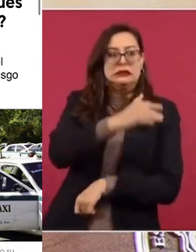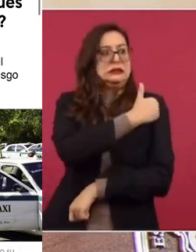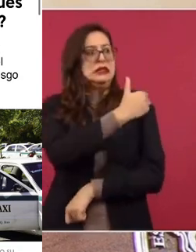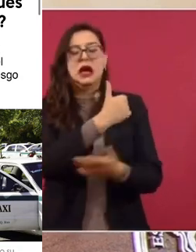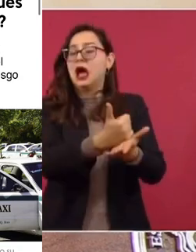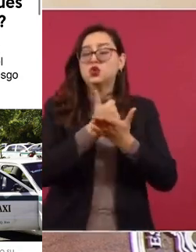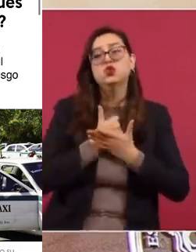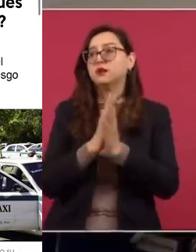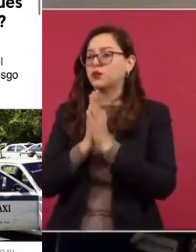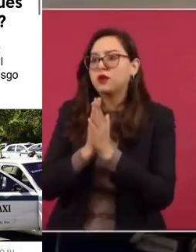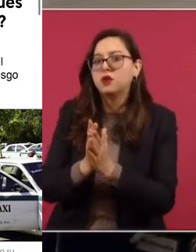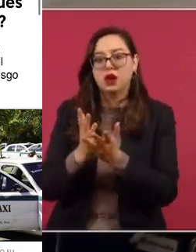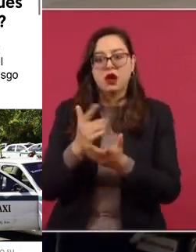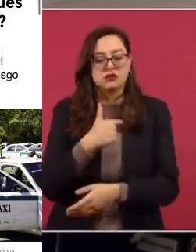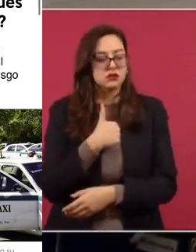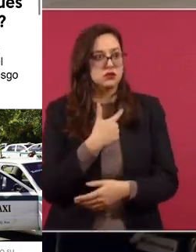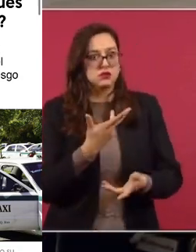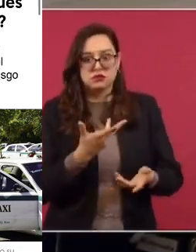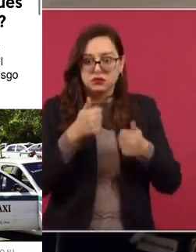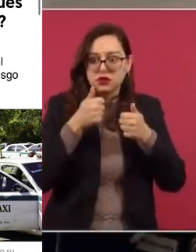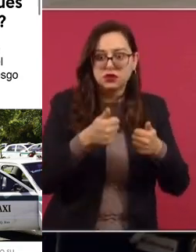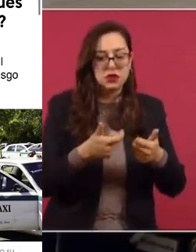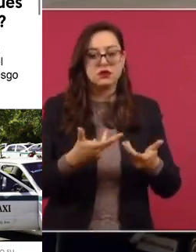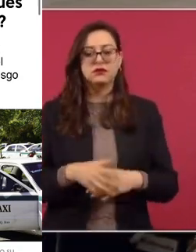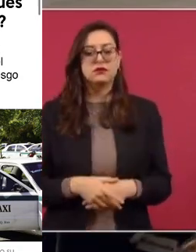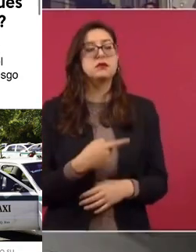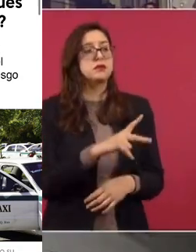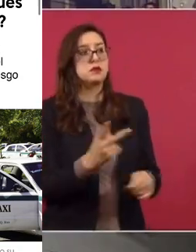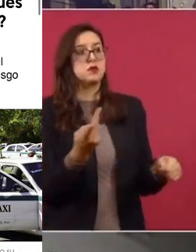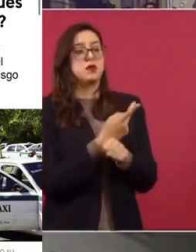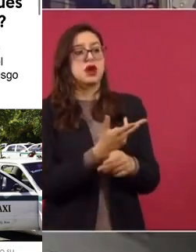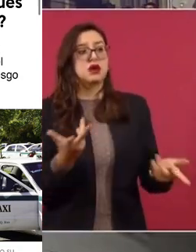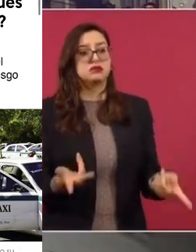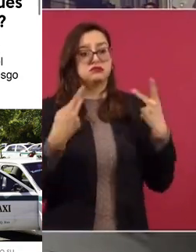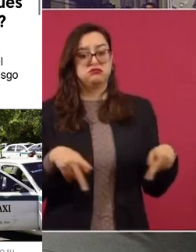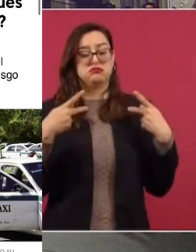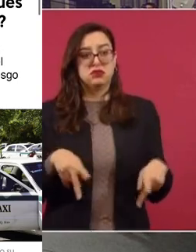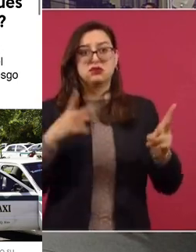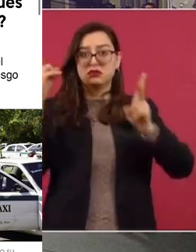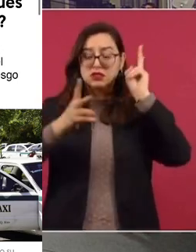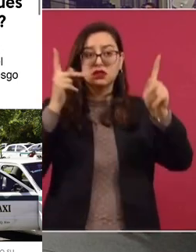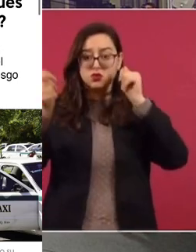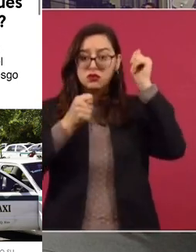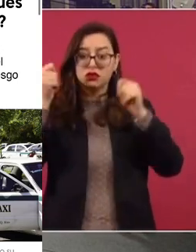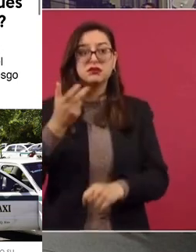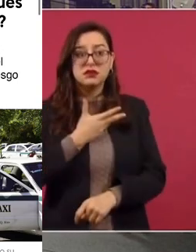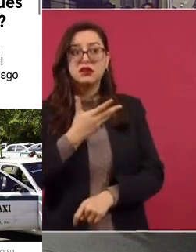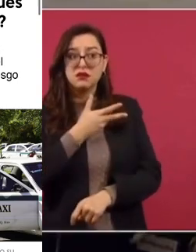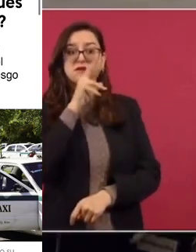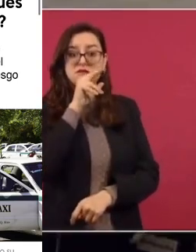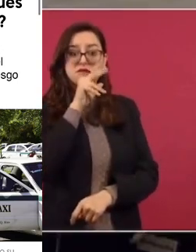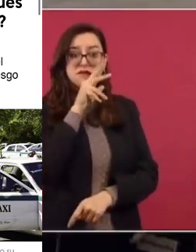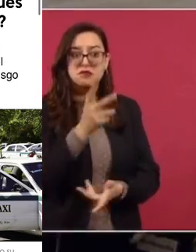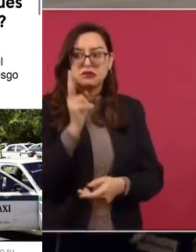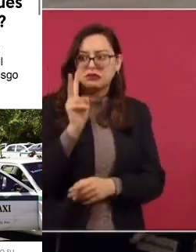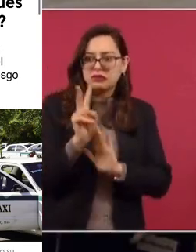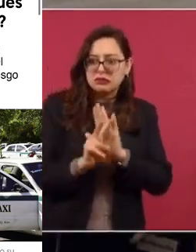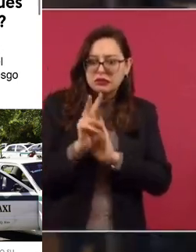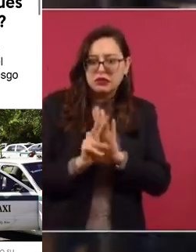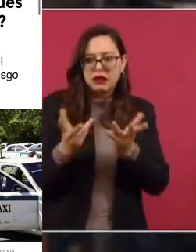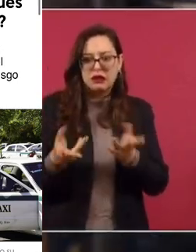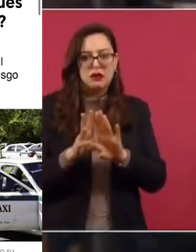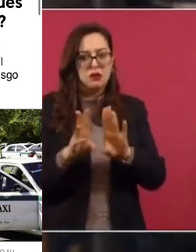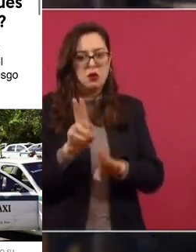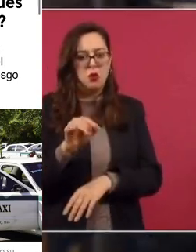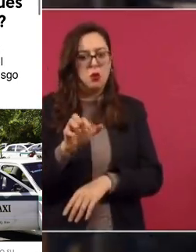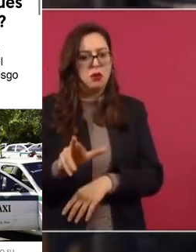pidiéndome apoyo. Lo que pasa es que quienes están más preocupados son los usuarios, los visitantes que ver los videos que lo retienen junto con el pasaje. Sí,